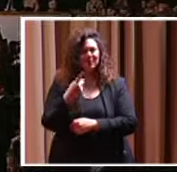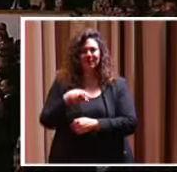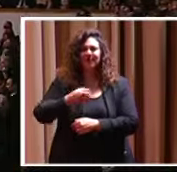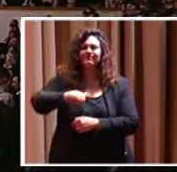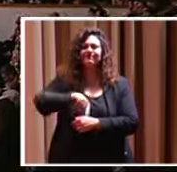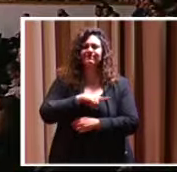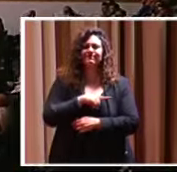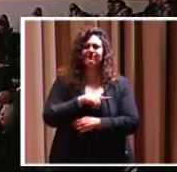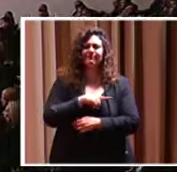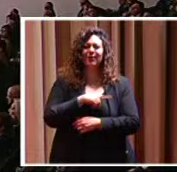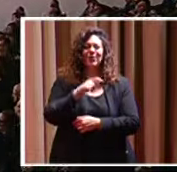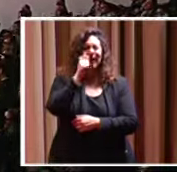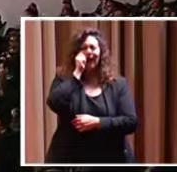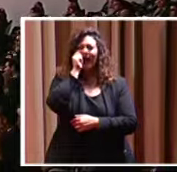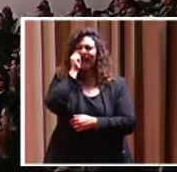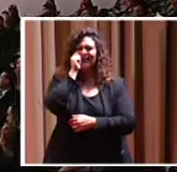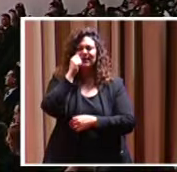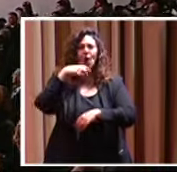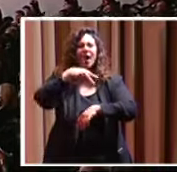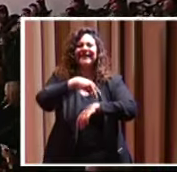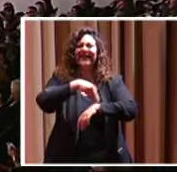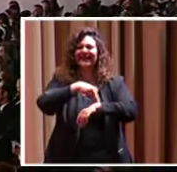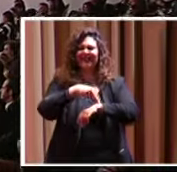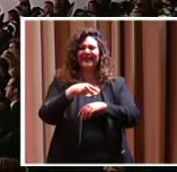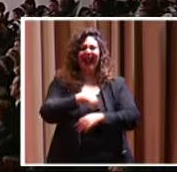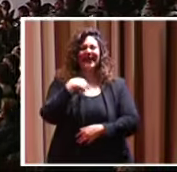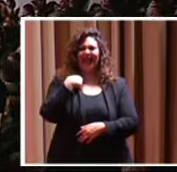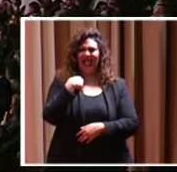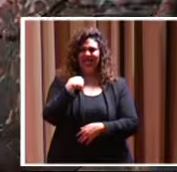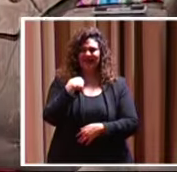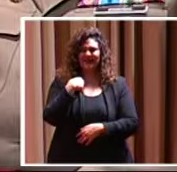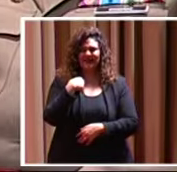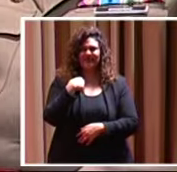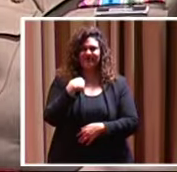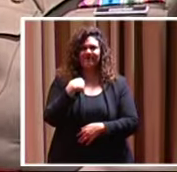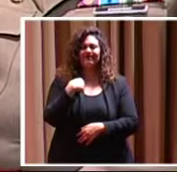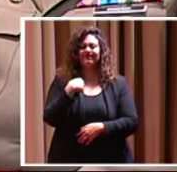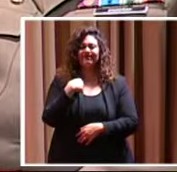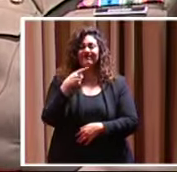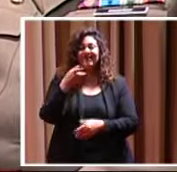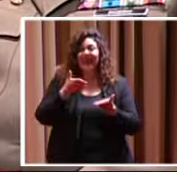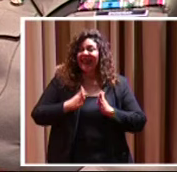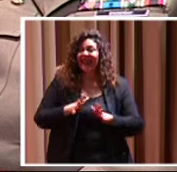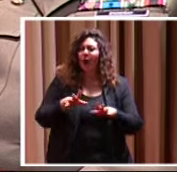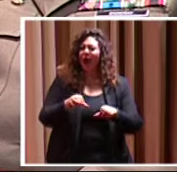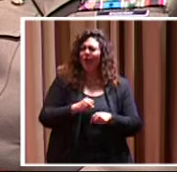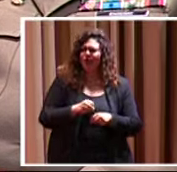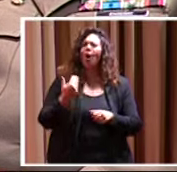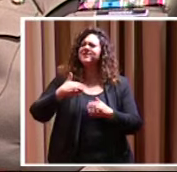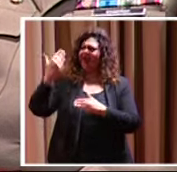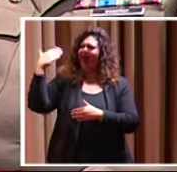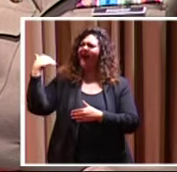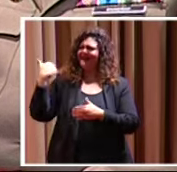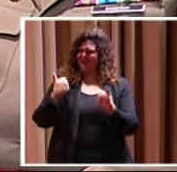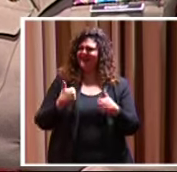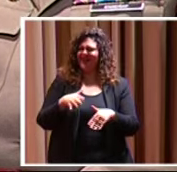nuestro queridísimo Teniente General, ese hijo adoptivo, lo era ya desde hace tiempo